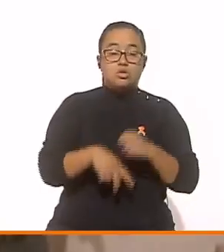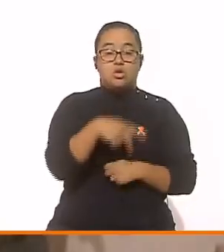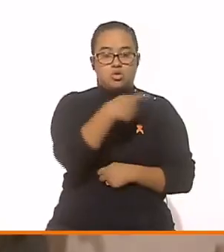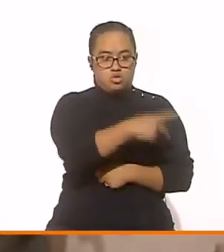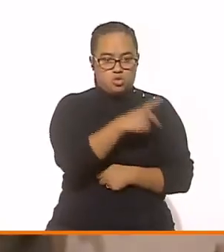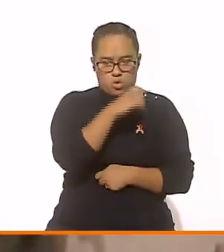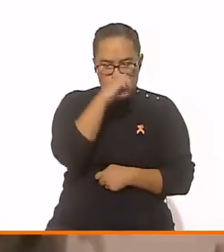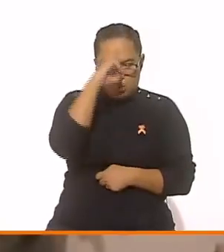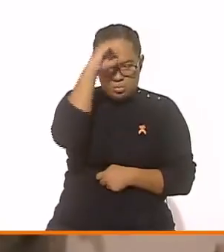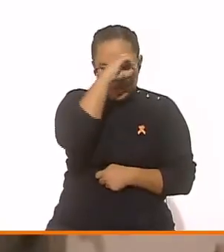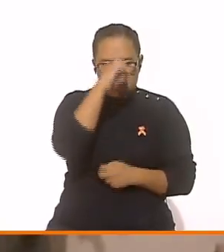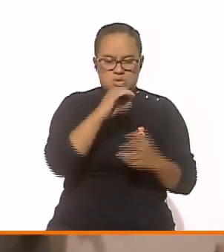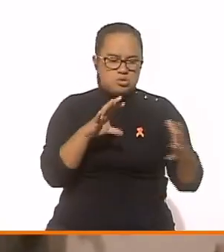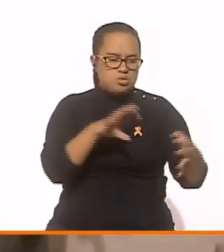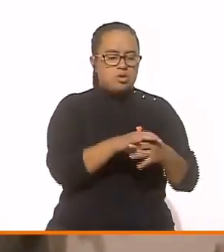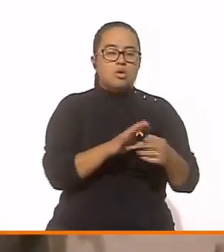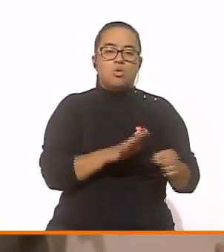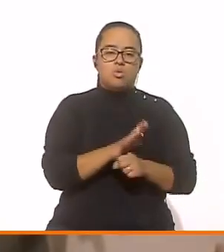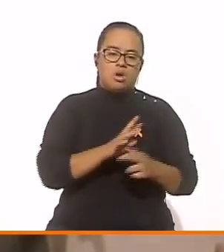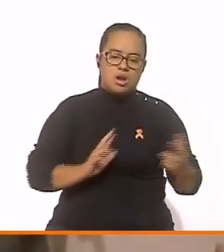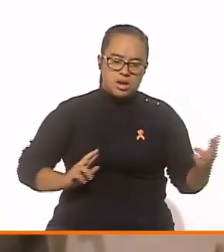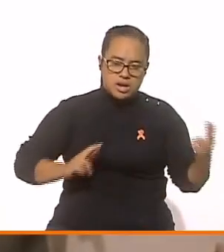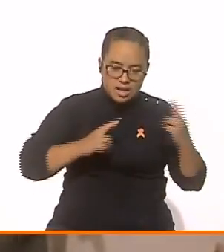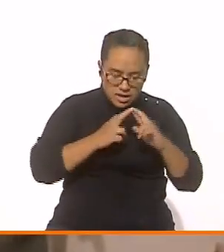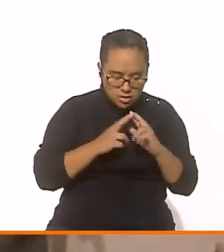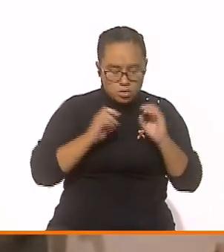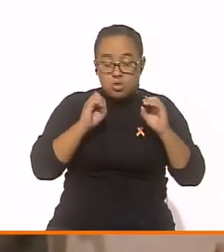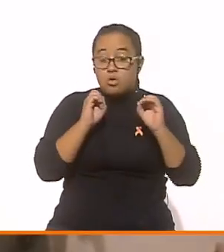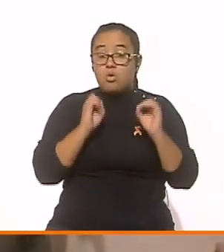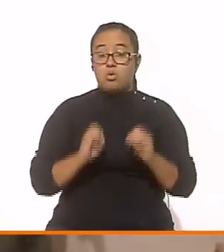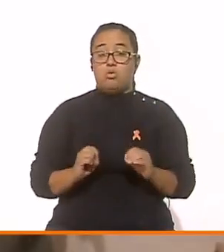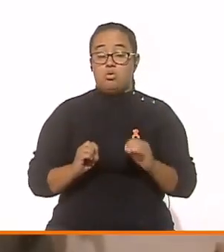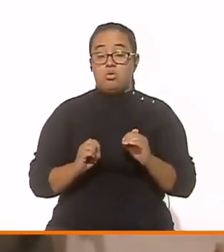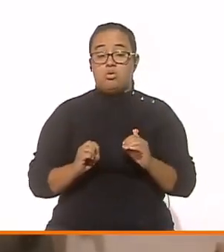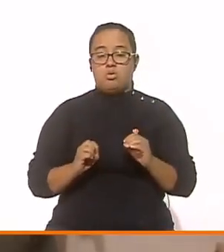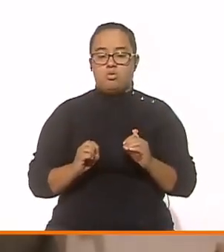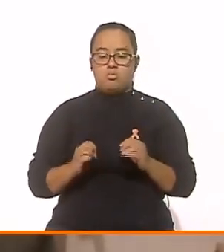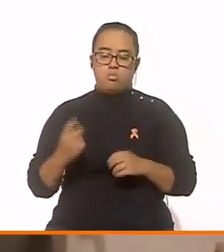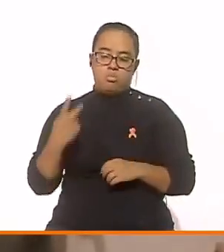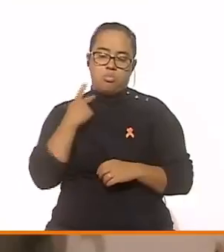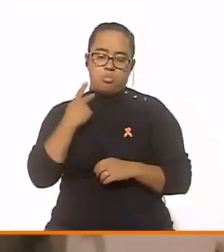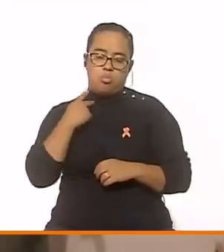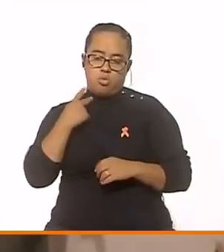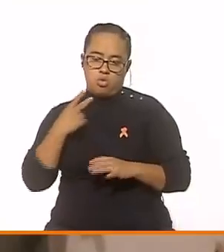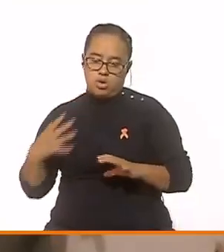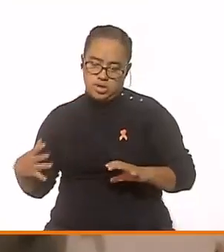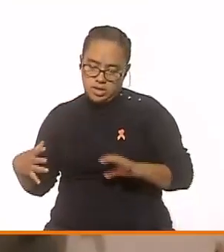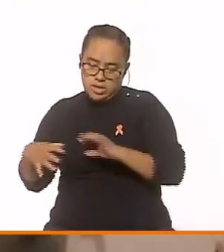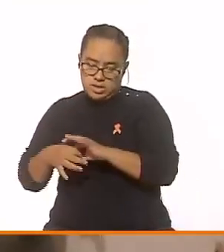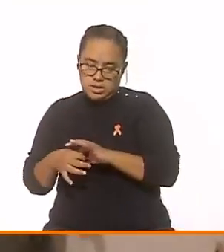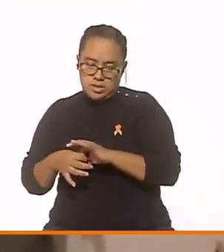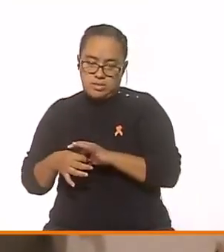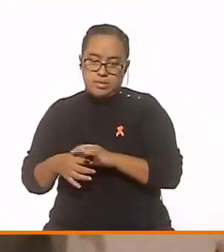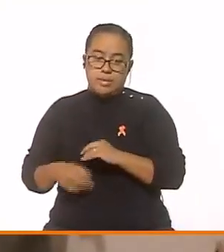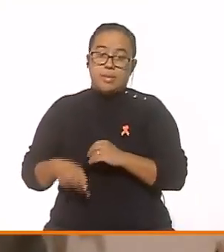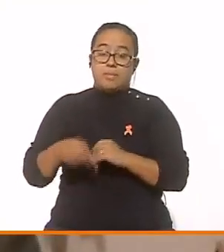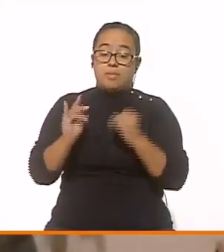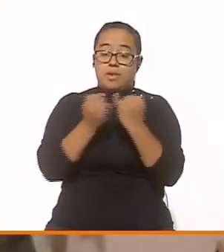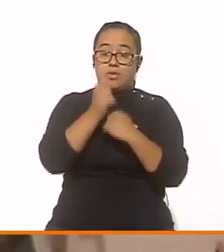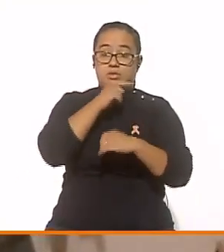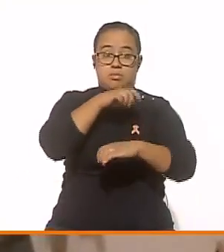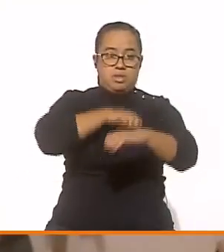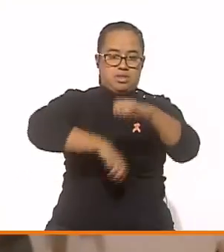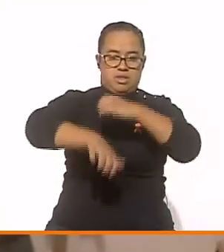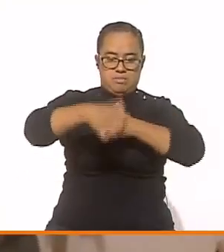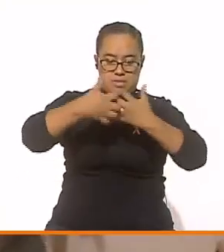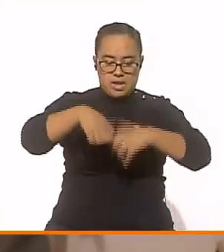posturas pues religiosas, que también están enclavados en partidos políticos, pero también empresarios, ¿no?